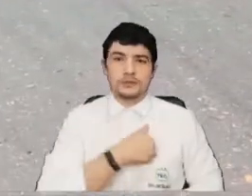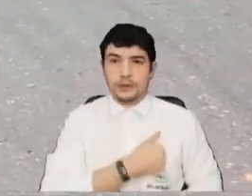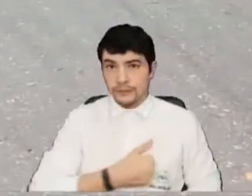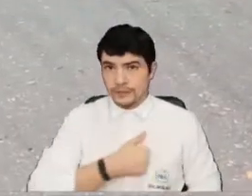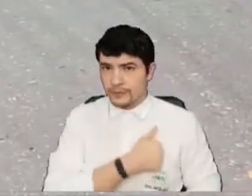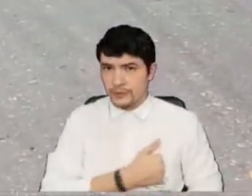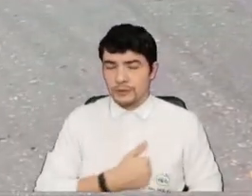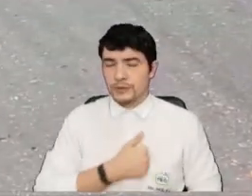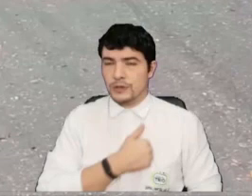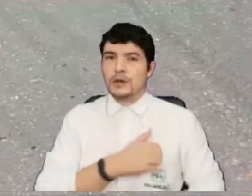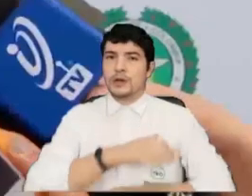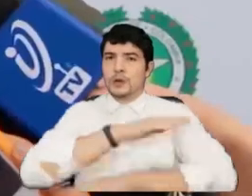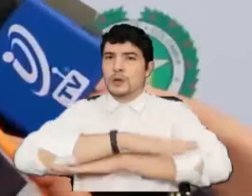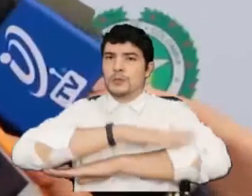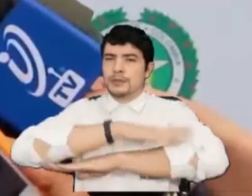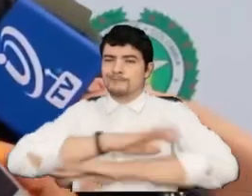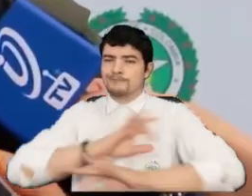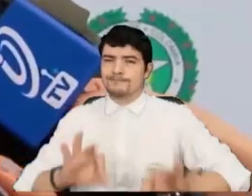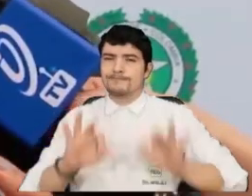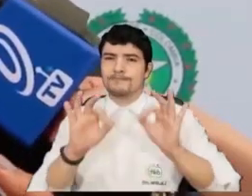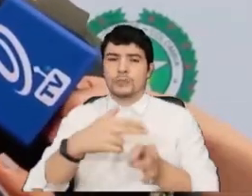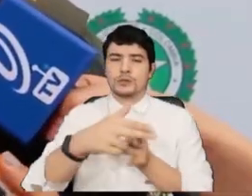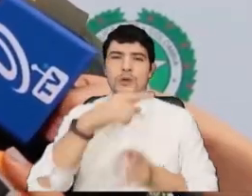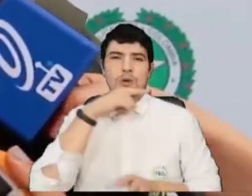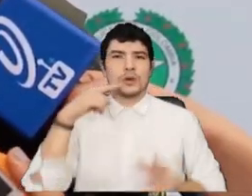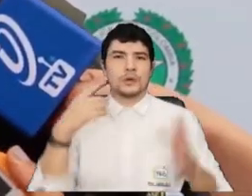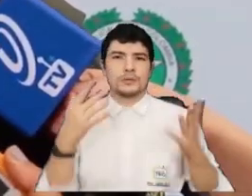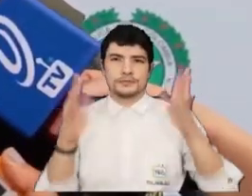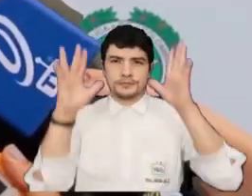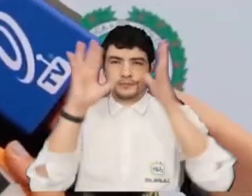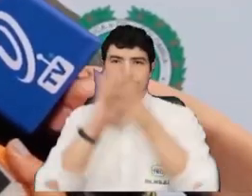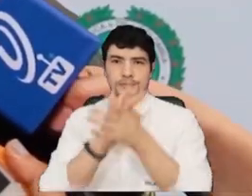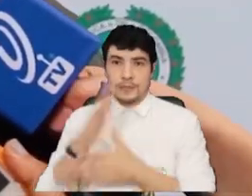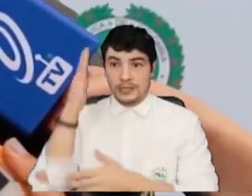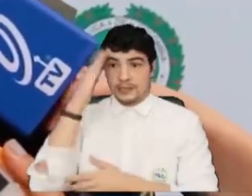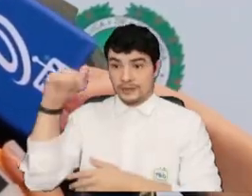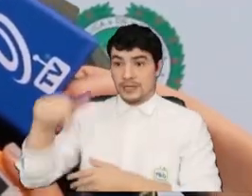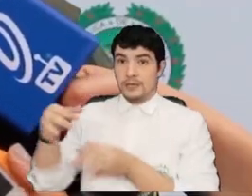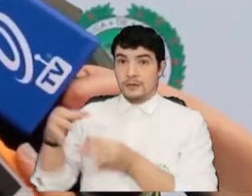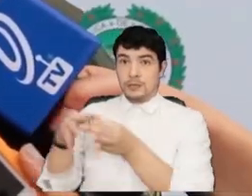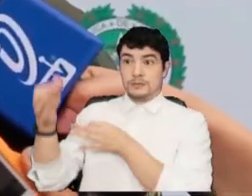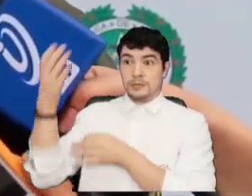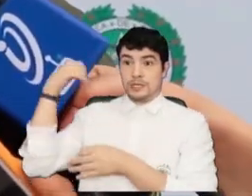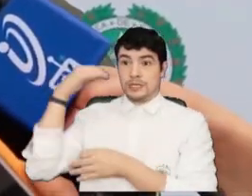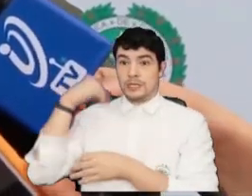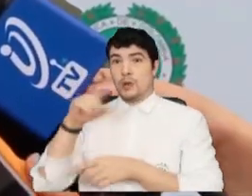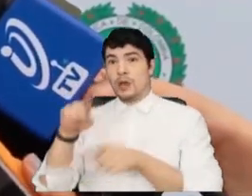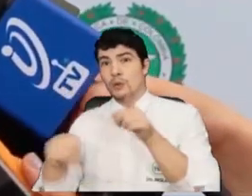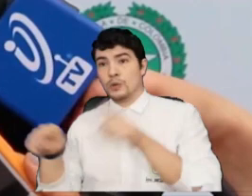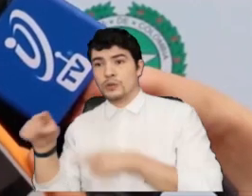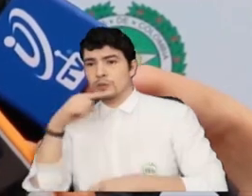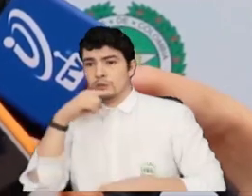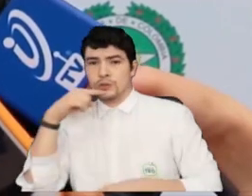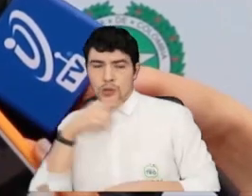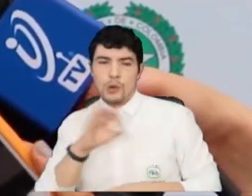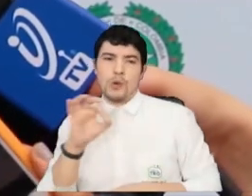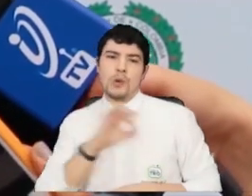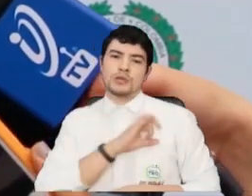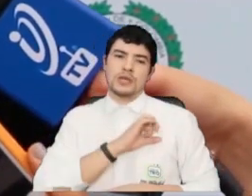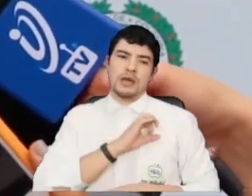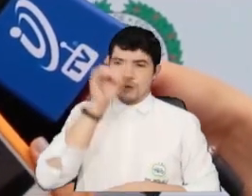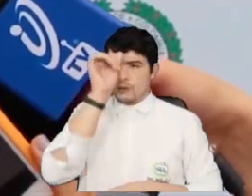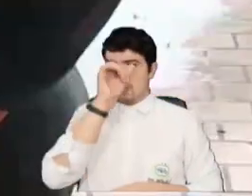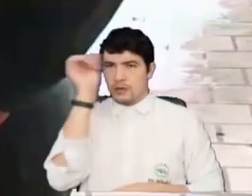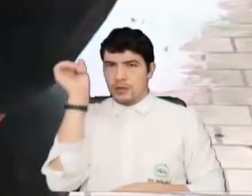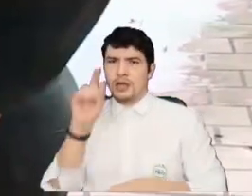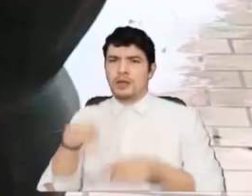festivo. Bueno, como es bien sabido, en los fines de semana aquí en este municipio han sido, digamos así, un poco transcurridos por el tema de la ingesta